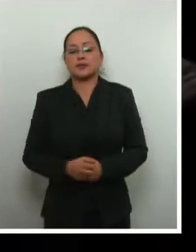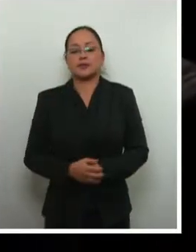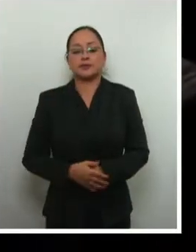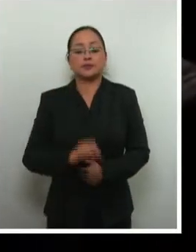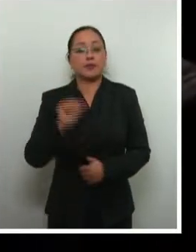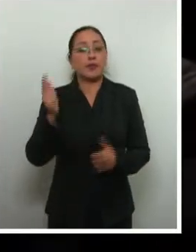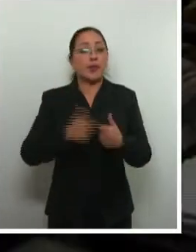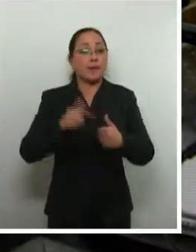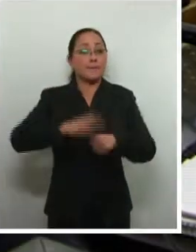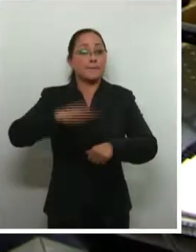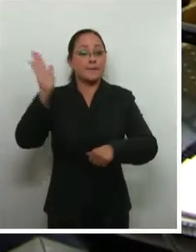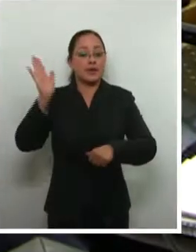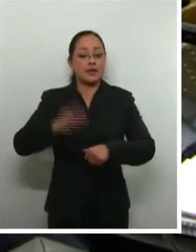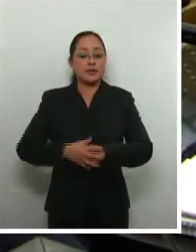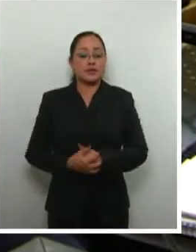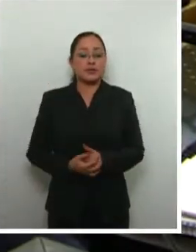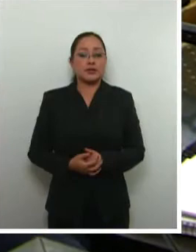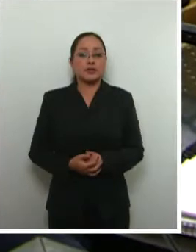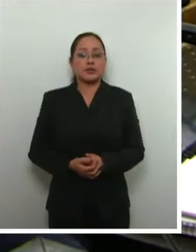¿Alguien más?